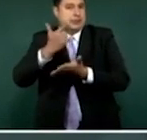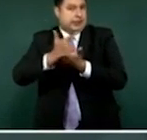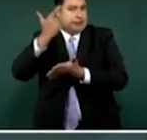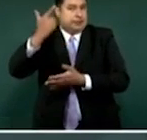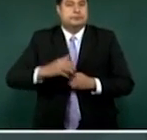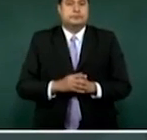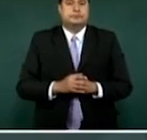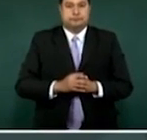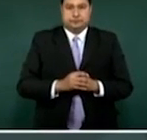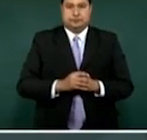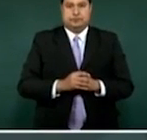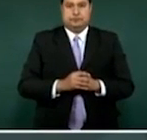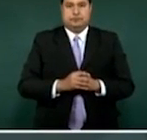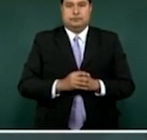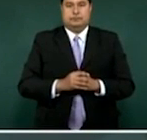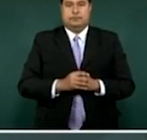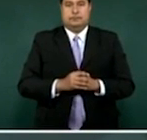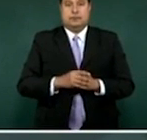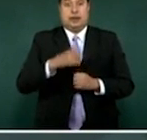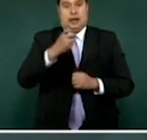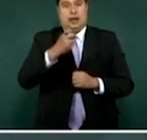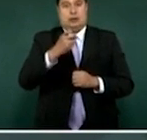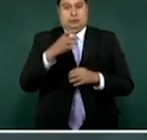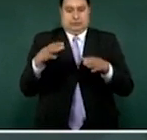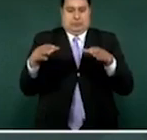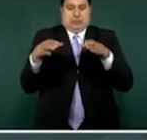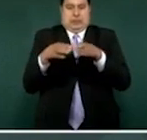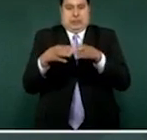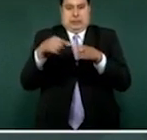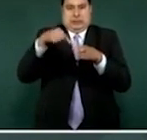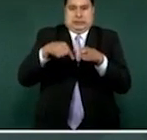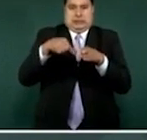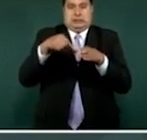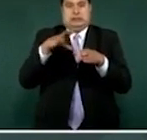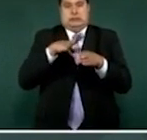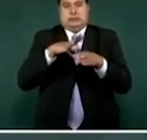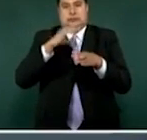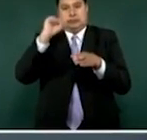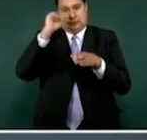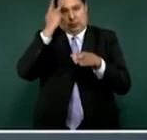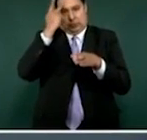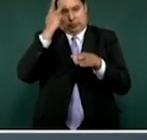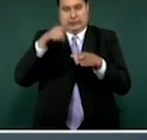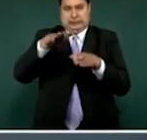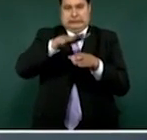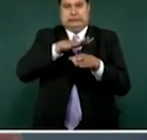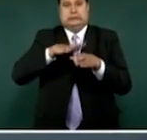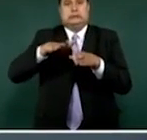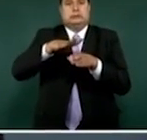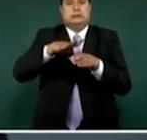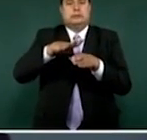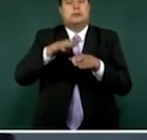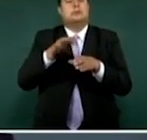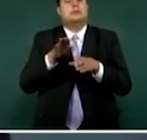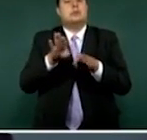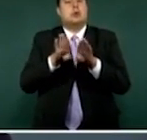Entonces, es una isla que ha podido